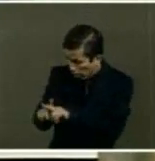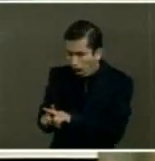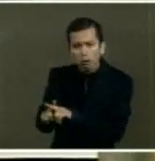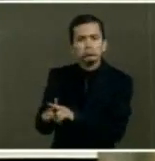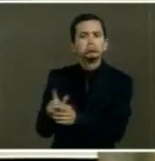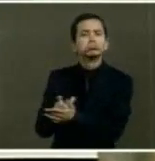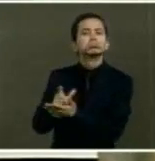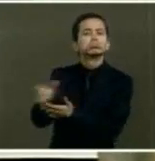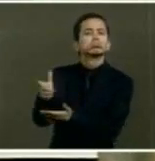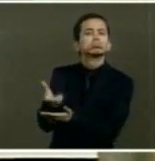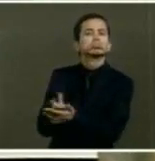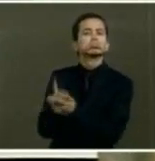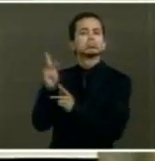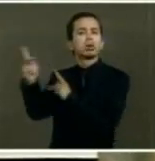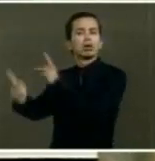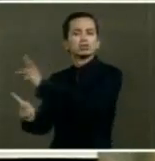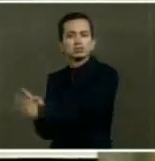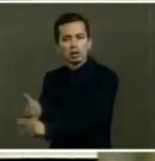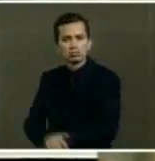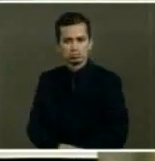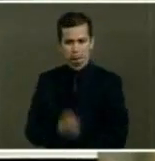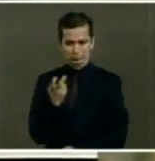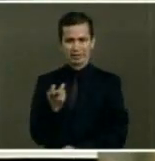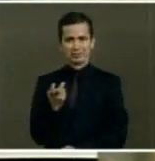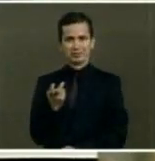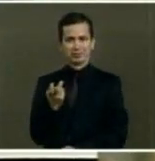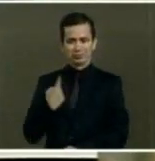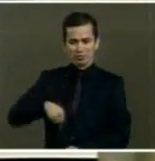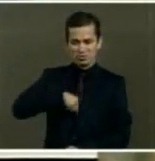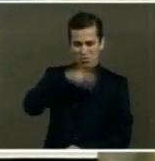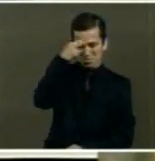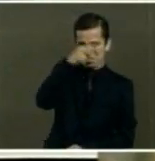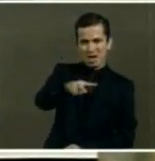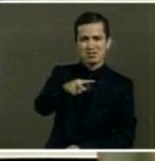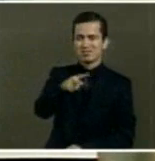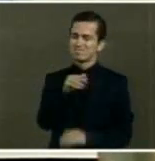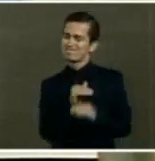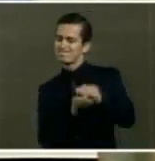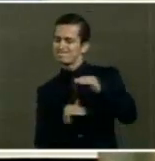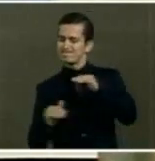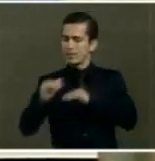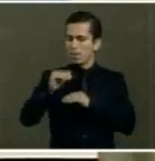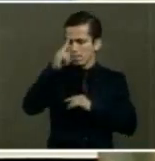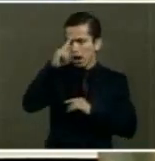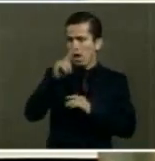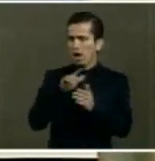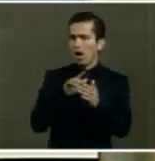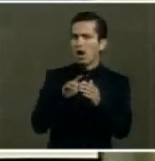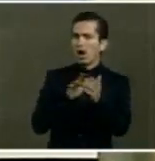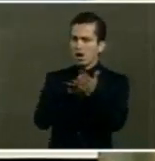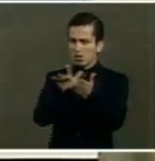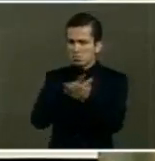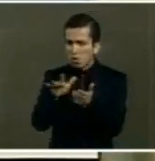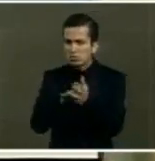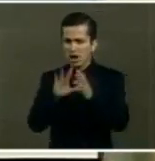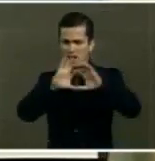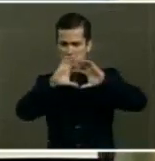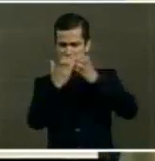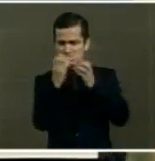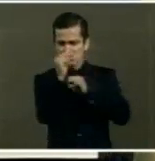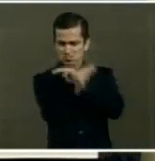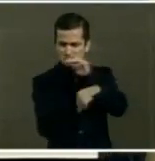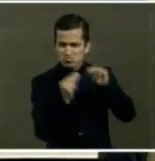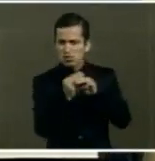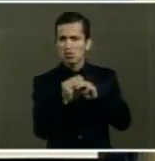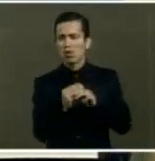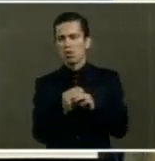ha posicionado a nivel mundial como un referente en la lucha contra el cambio climático. México ha recibido por ello diversos premios